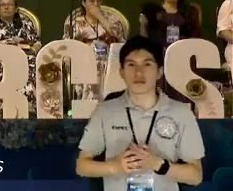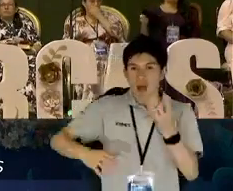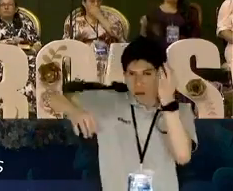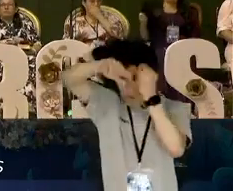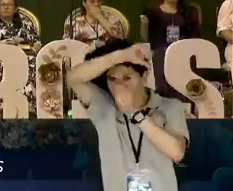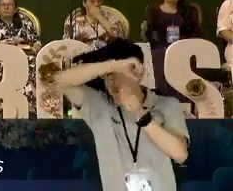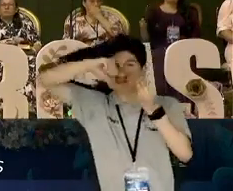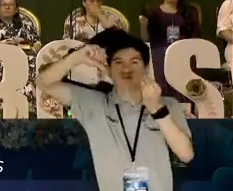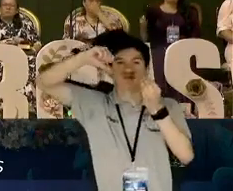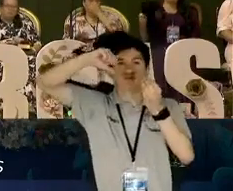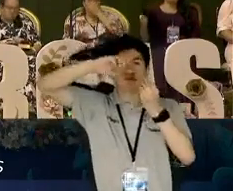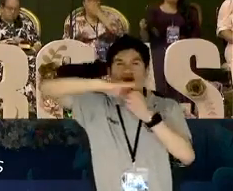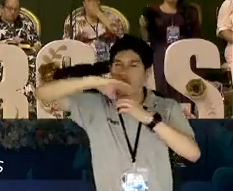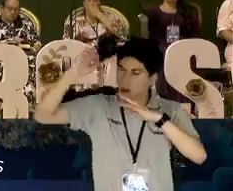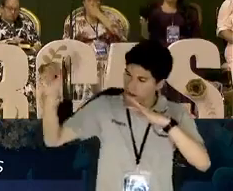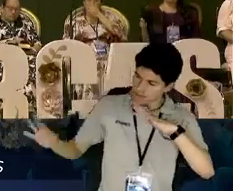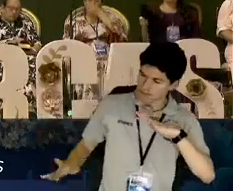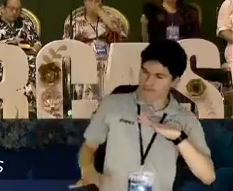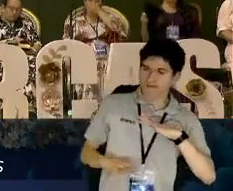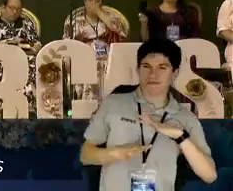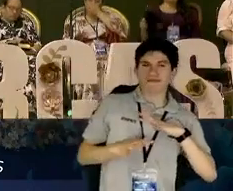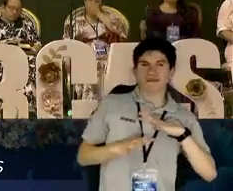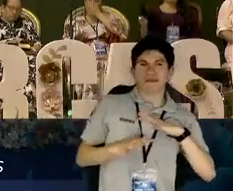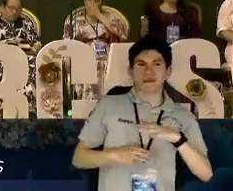aceite, mi copa está rebosando.